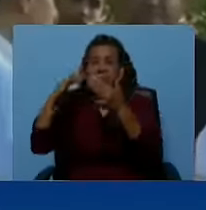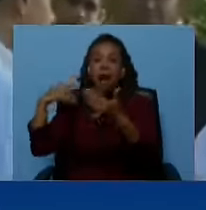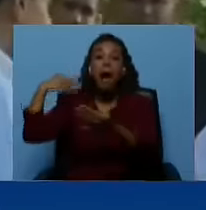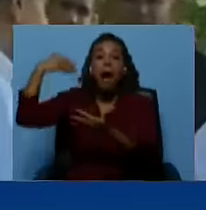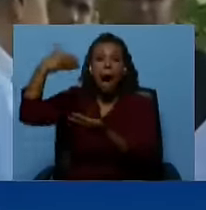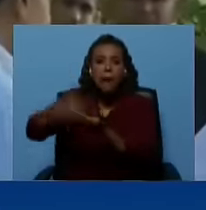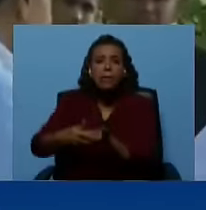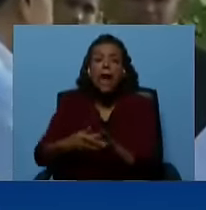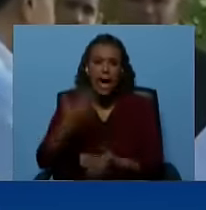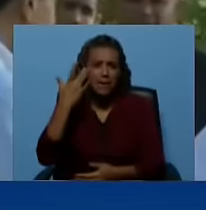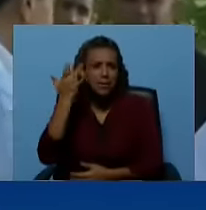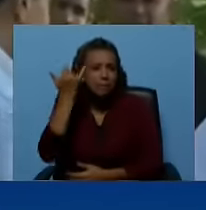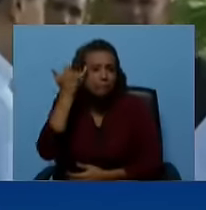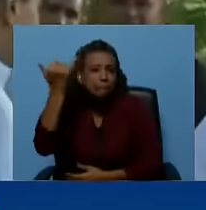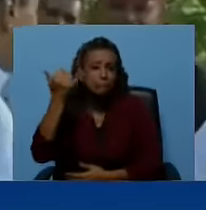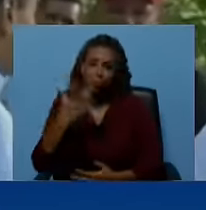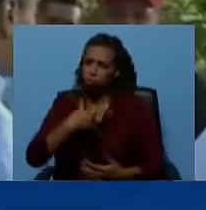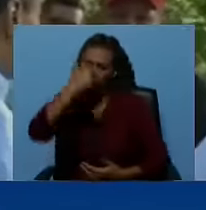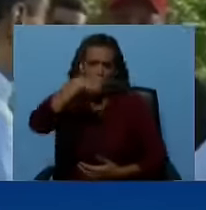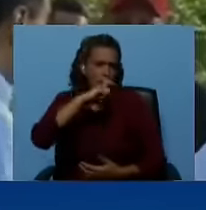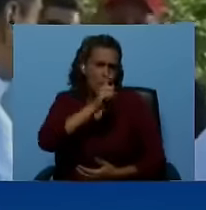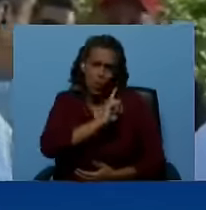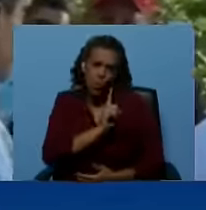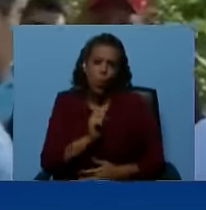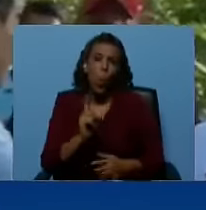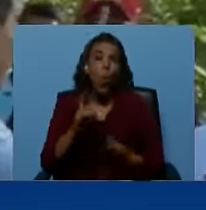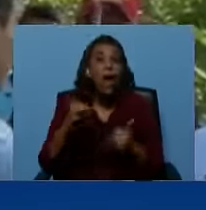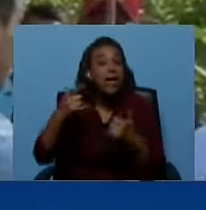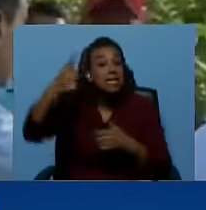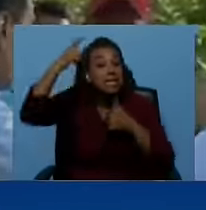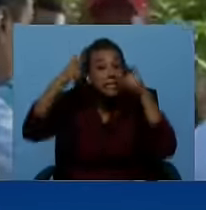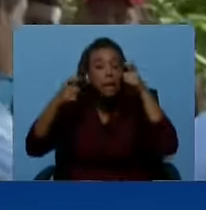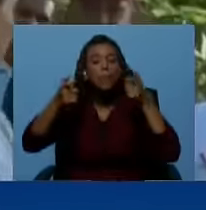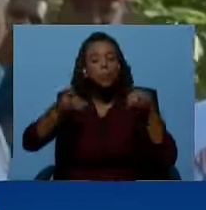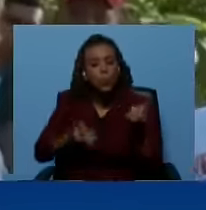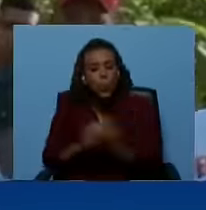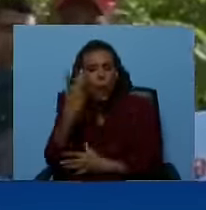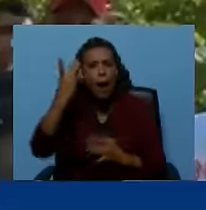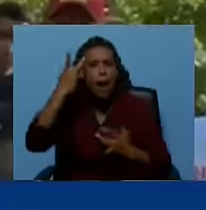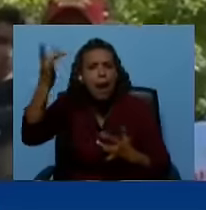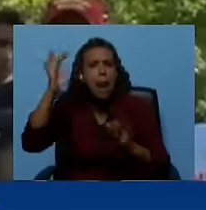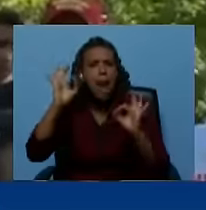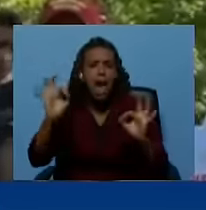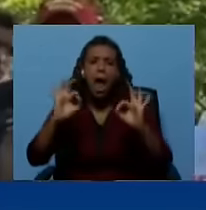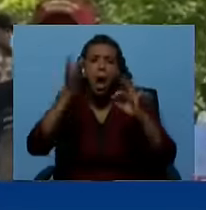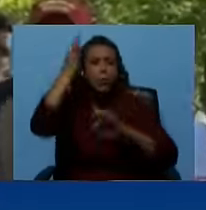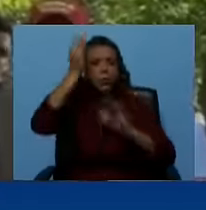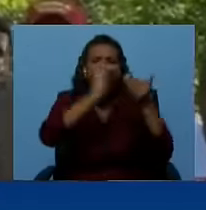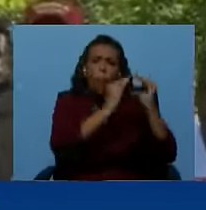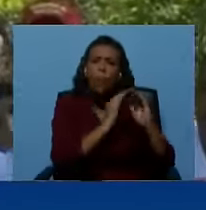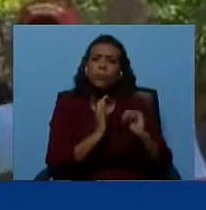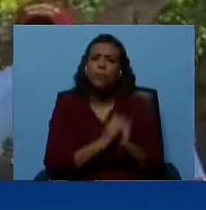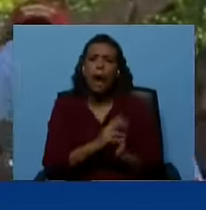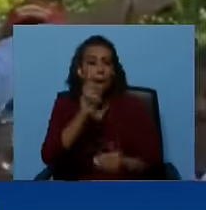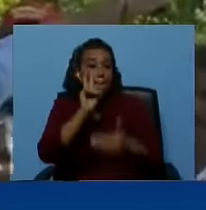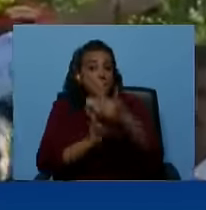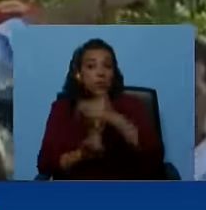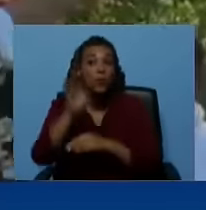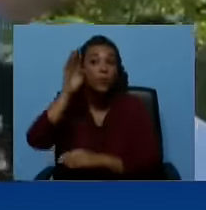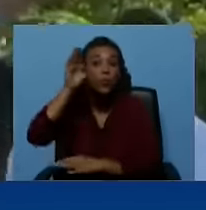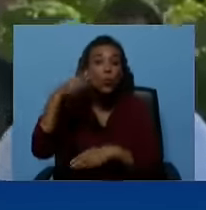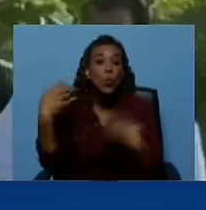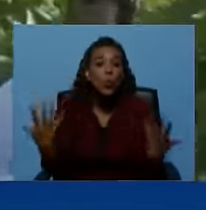inventó Chávez cor yo no estoy inventando nado lo que estoy haciendo lo que él inventó 2006 2006 lo consejo comunales y visualizó hacia el